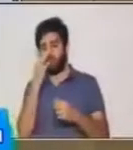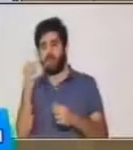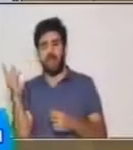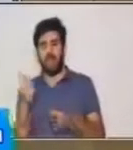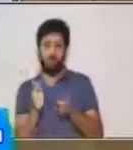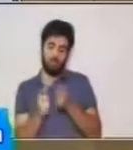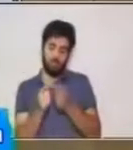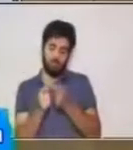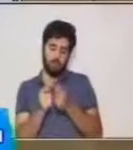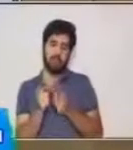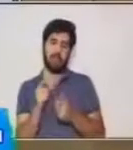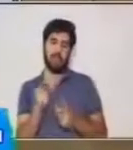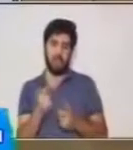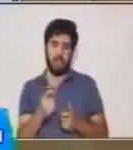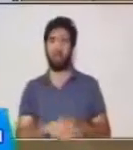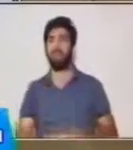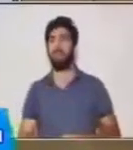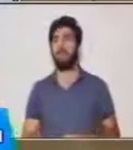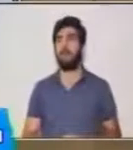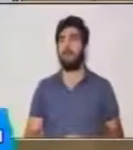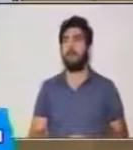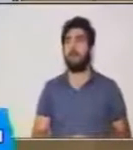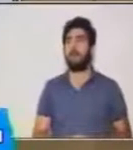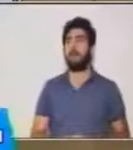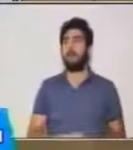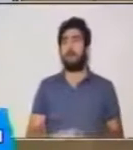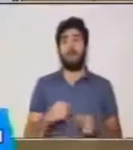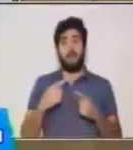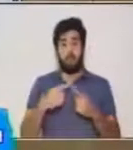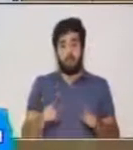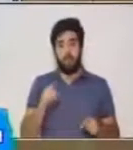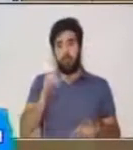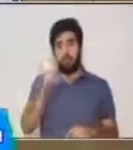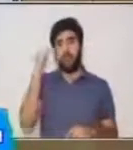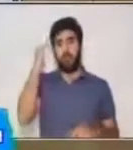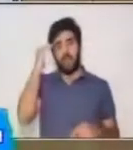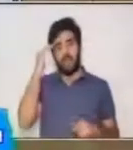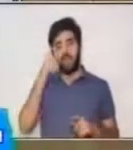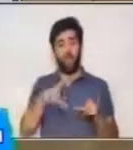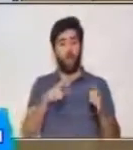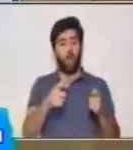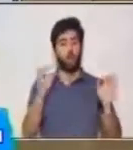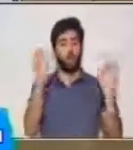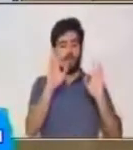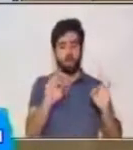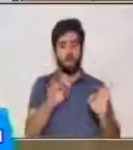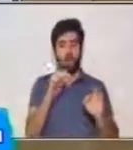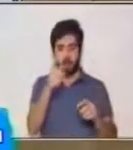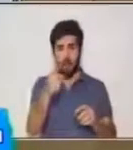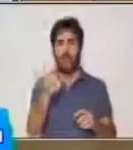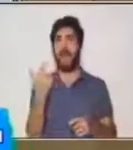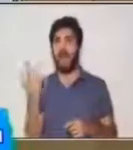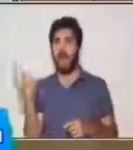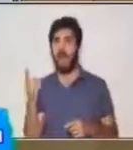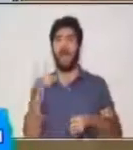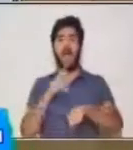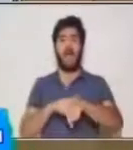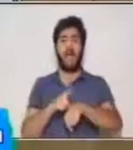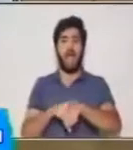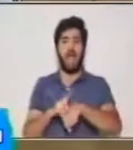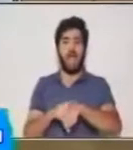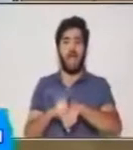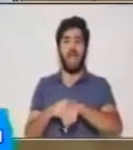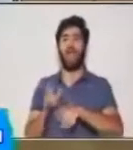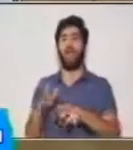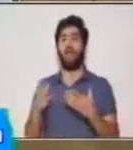oral. Has visto que por medio de los celulares puedes grabar un audio. Eso está haciendo esta persona y está enviando un mensaje oral transmitiéndole